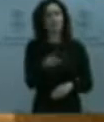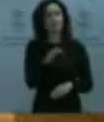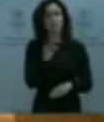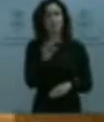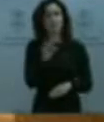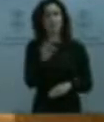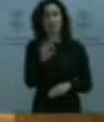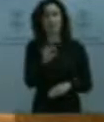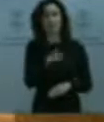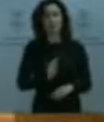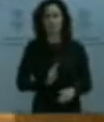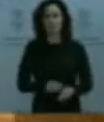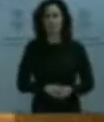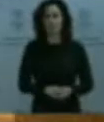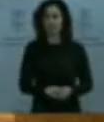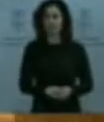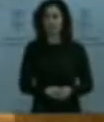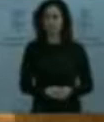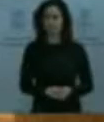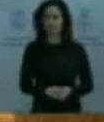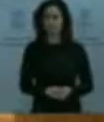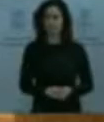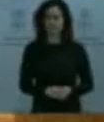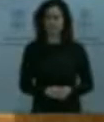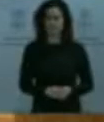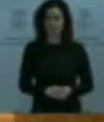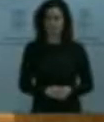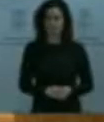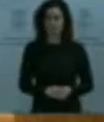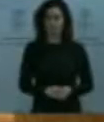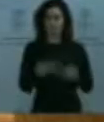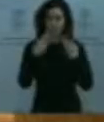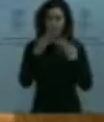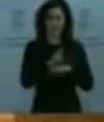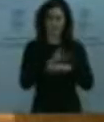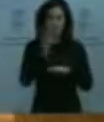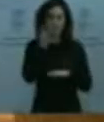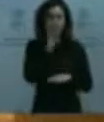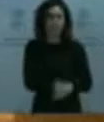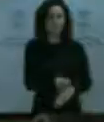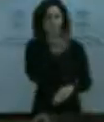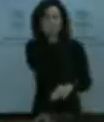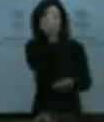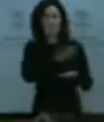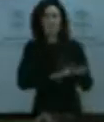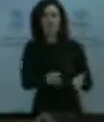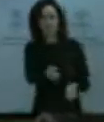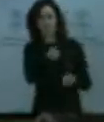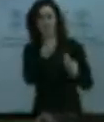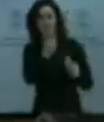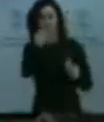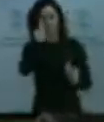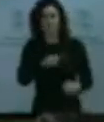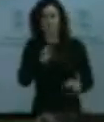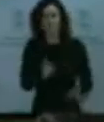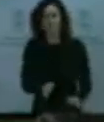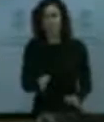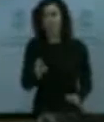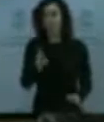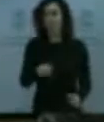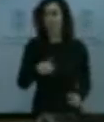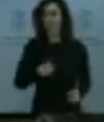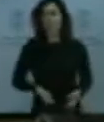Sí, gracias, consejera. Bueno, usted me cuenta su memoria, que efectivamente nosotros ya conocíamos, y me va a permitir que yo también le cuente